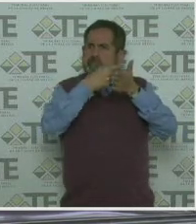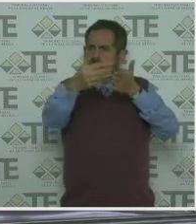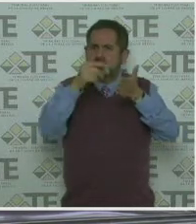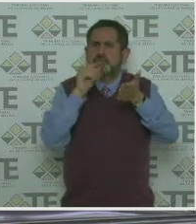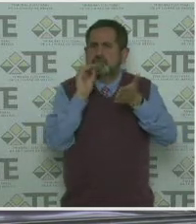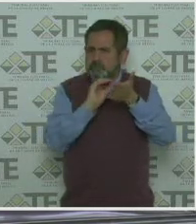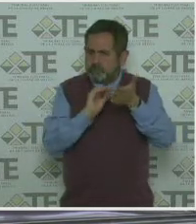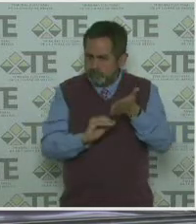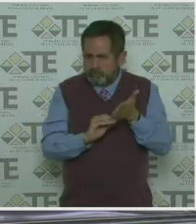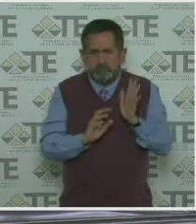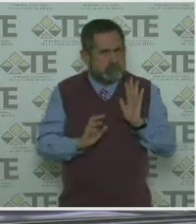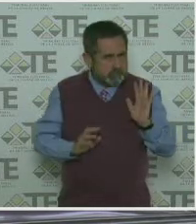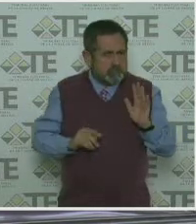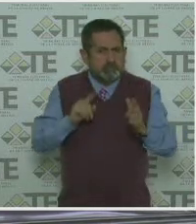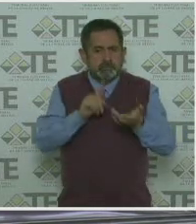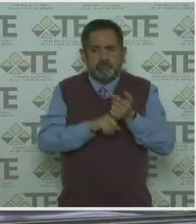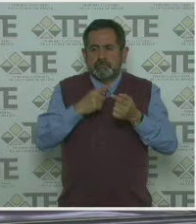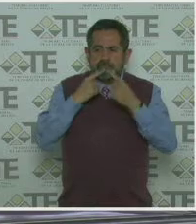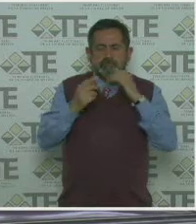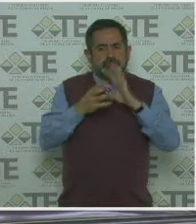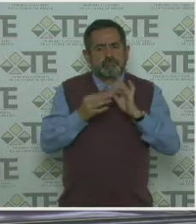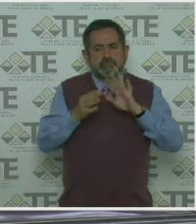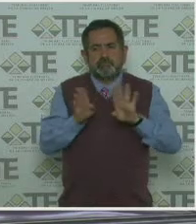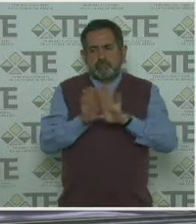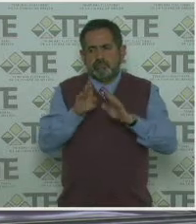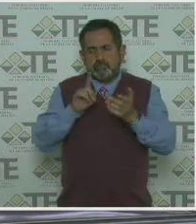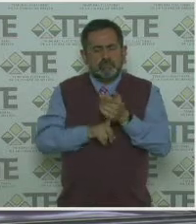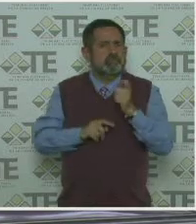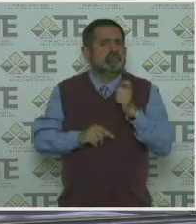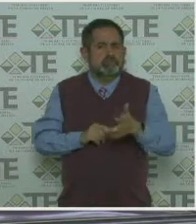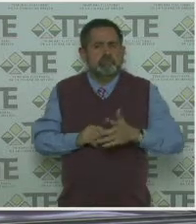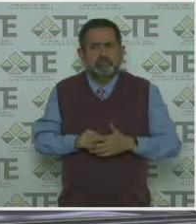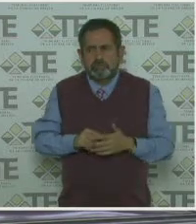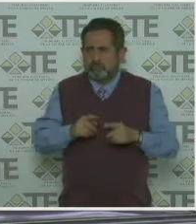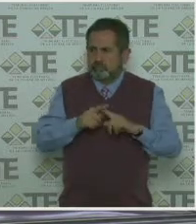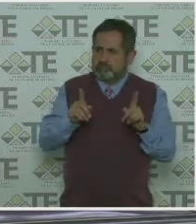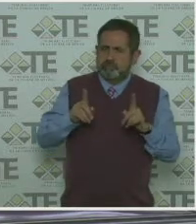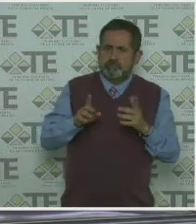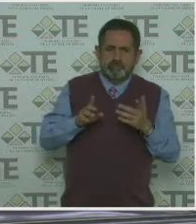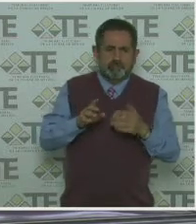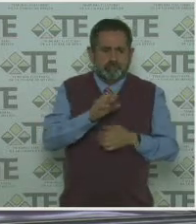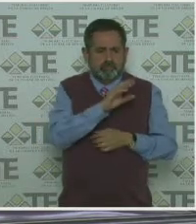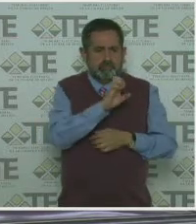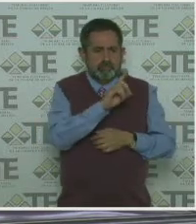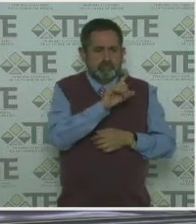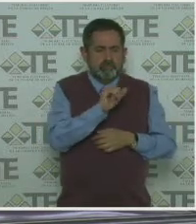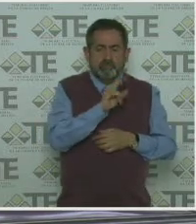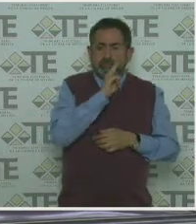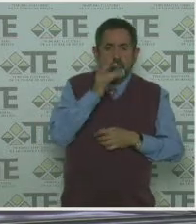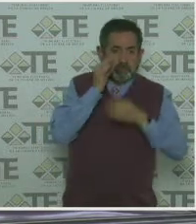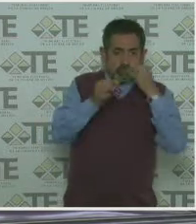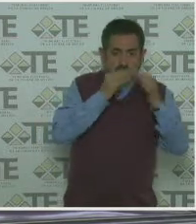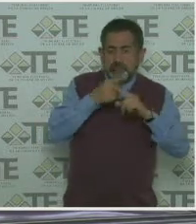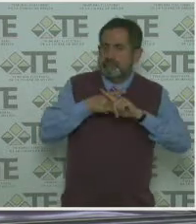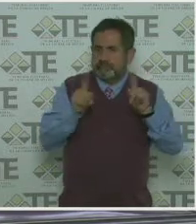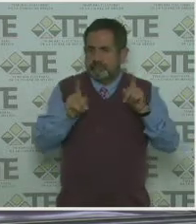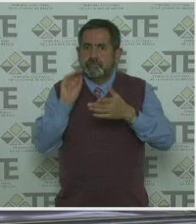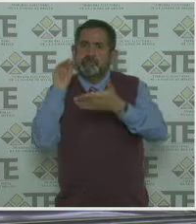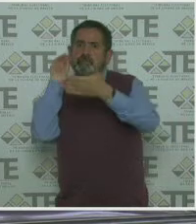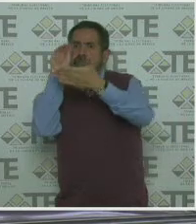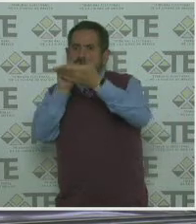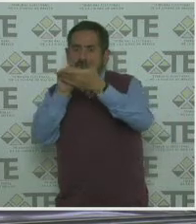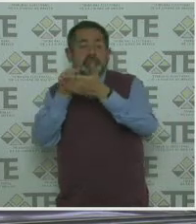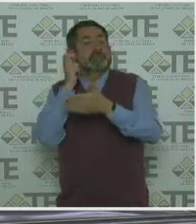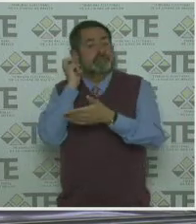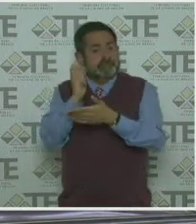propia ley lo establece, la razón de fijación es diferente a la cédula de notificación, que precisamente es